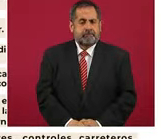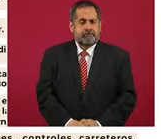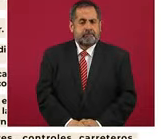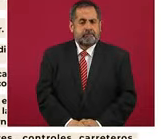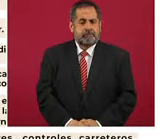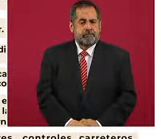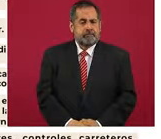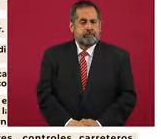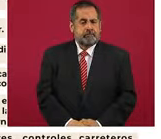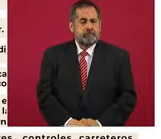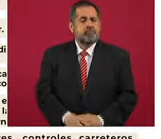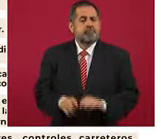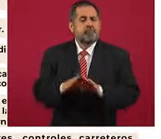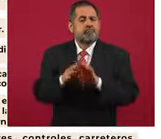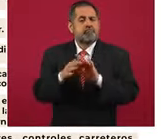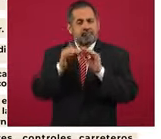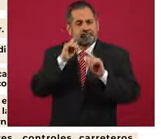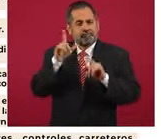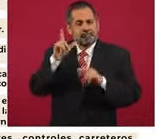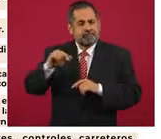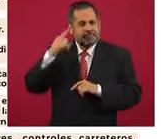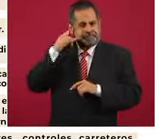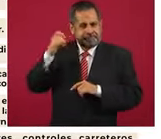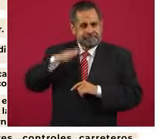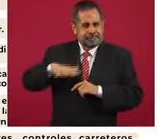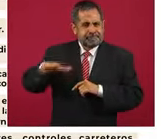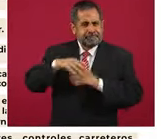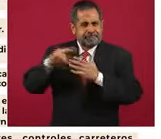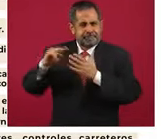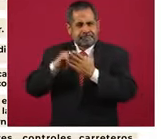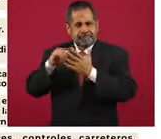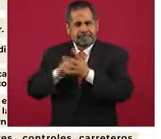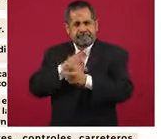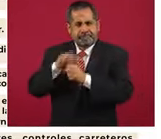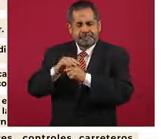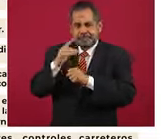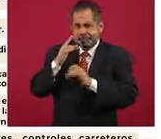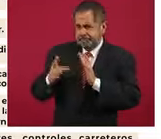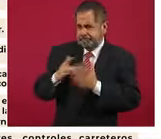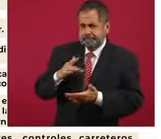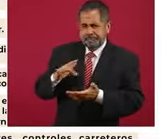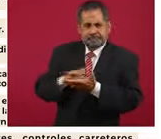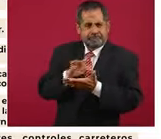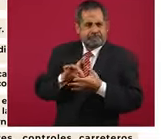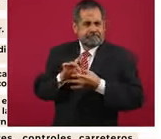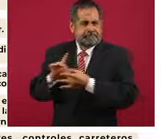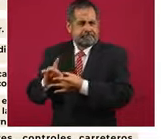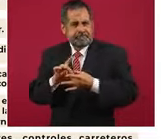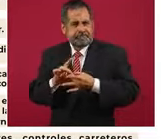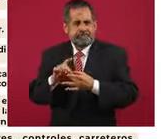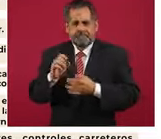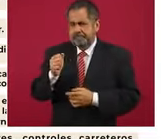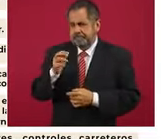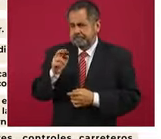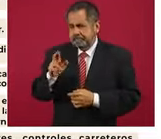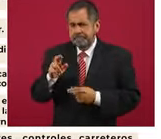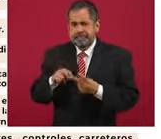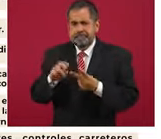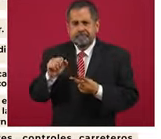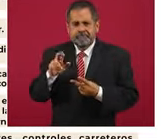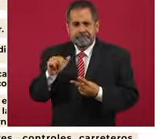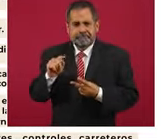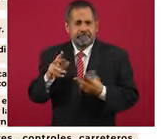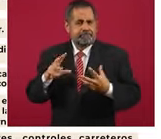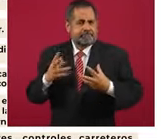marina, en el Alto Golfo de California se firmó un convenio de colaboración entre SEMAR, SEMARNAT y SADER